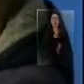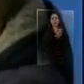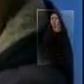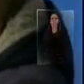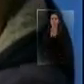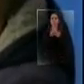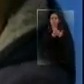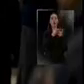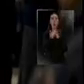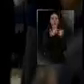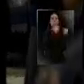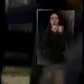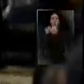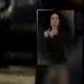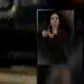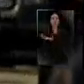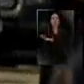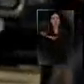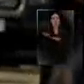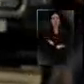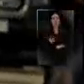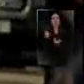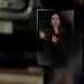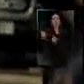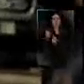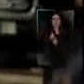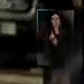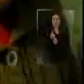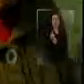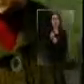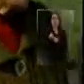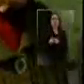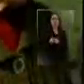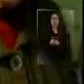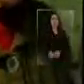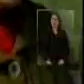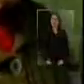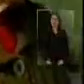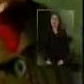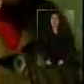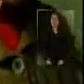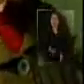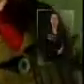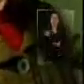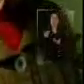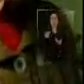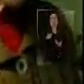comunidad, amigos, los invitamos a que se acerquen al galpón.